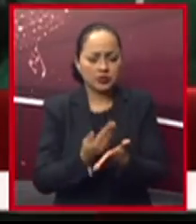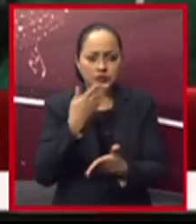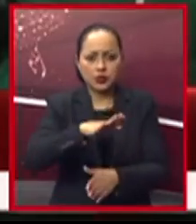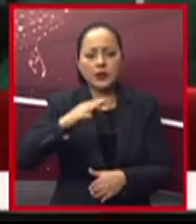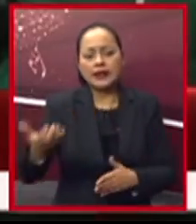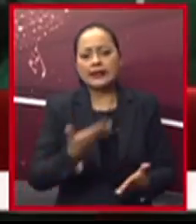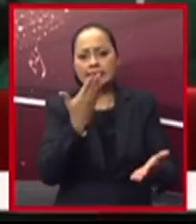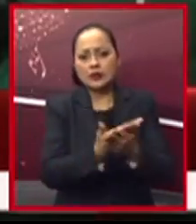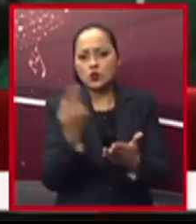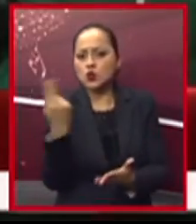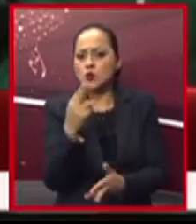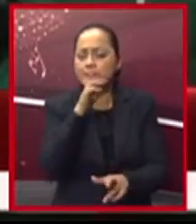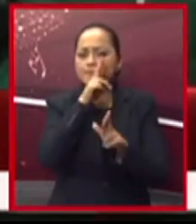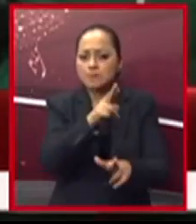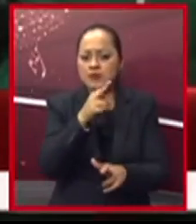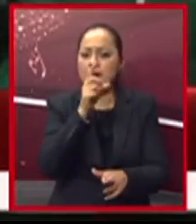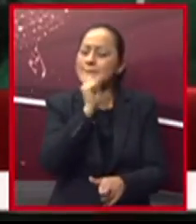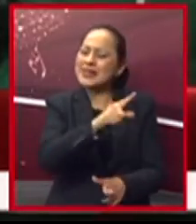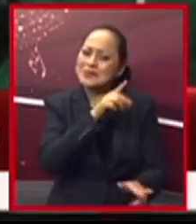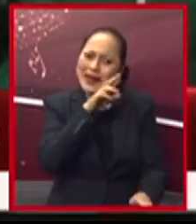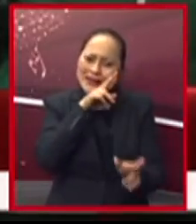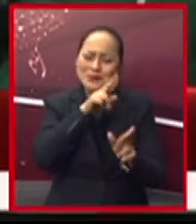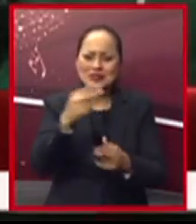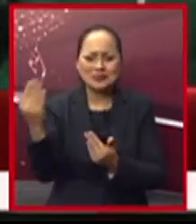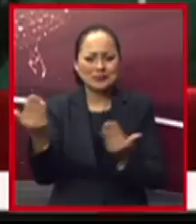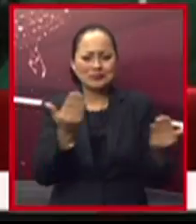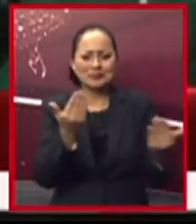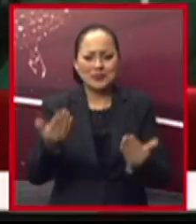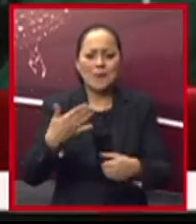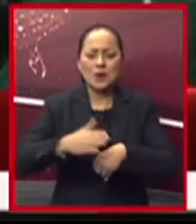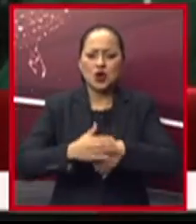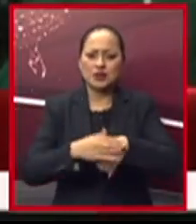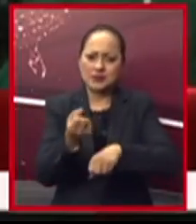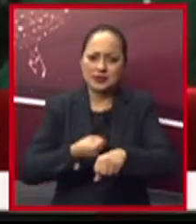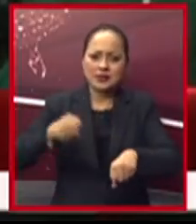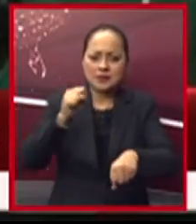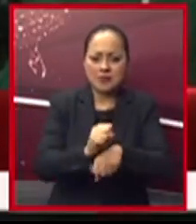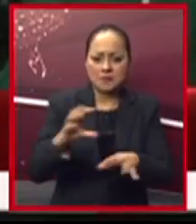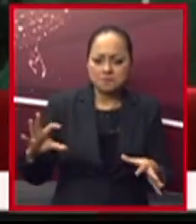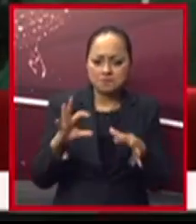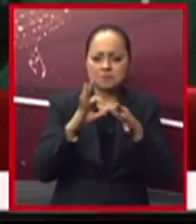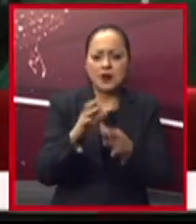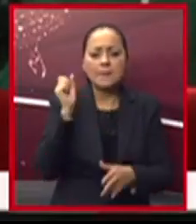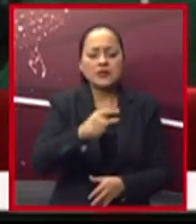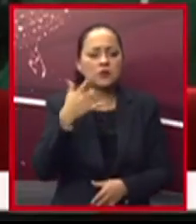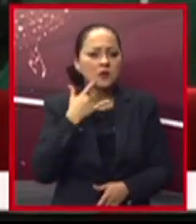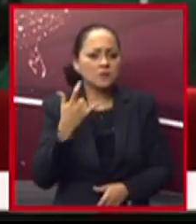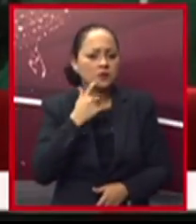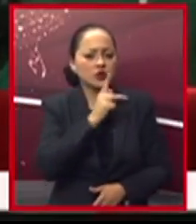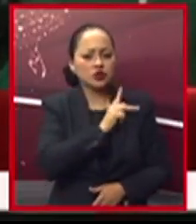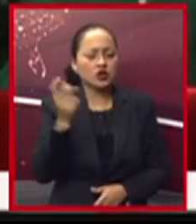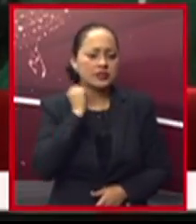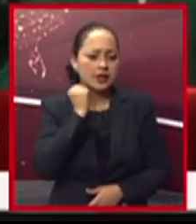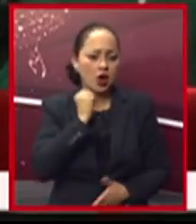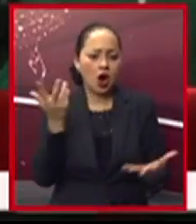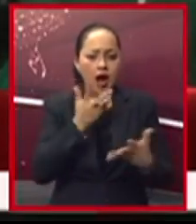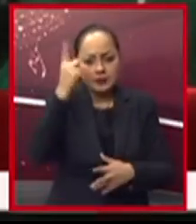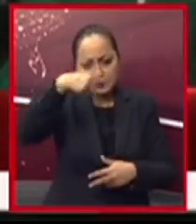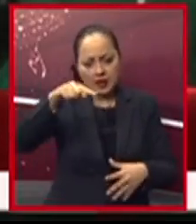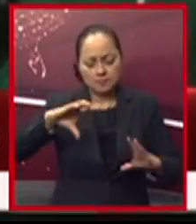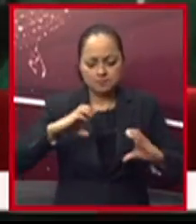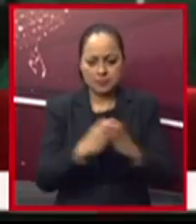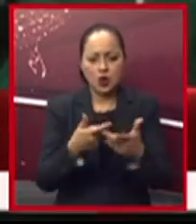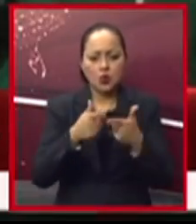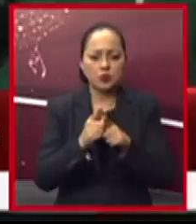de urgente resolución que llevará al mismo resultado la próxima semana, honrando el esfuerzo que están haciendo los senadores de todas las